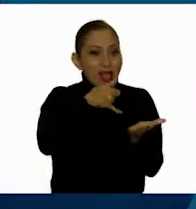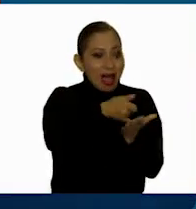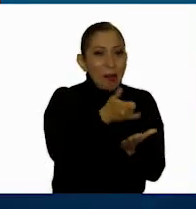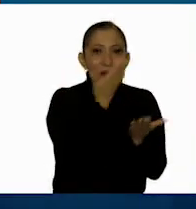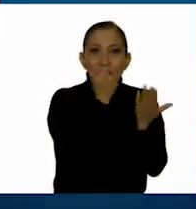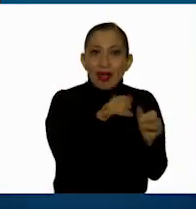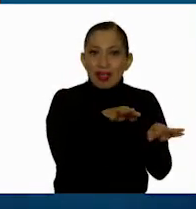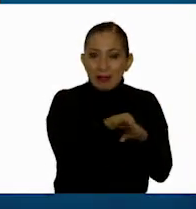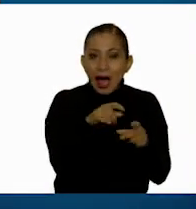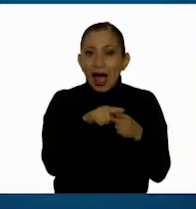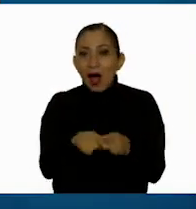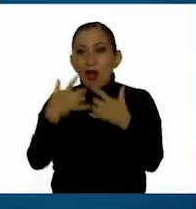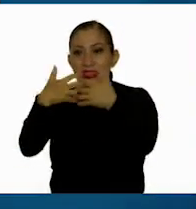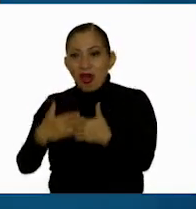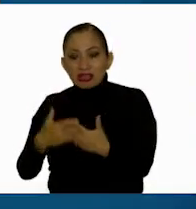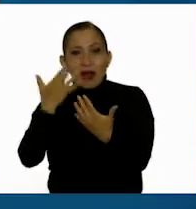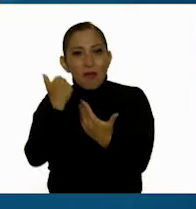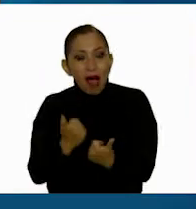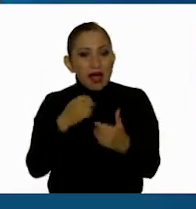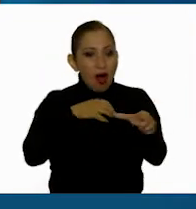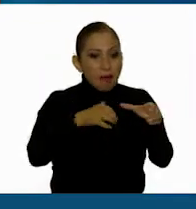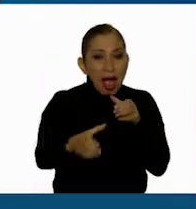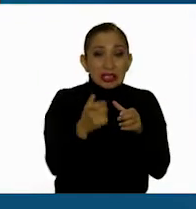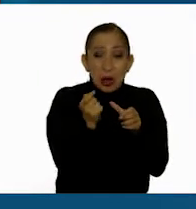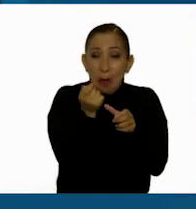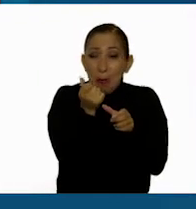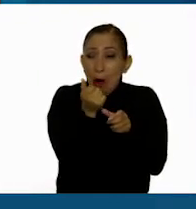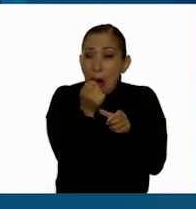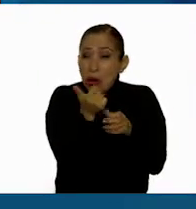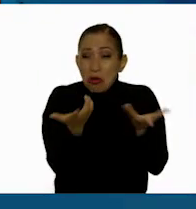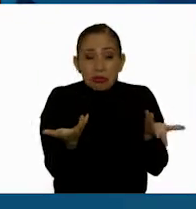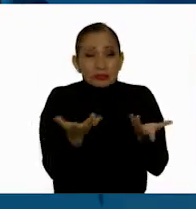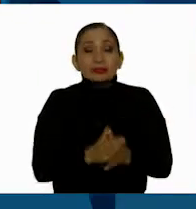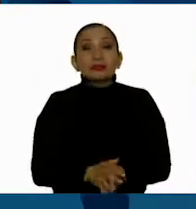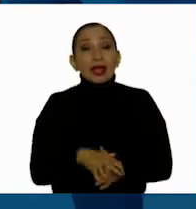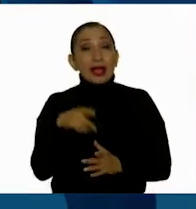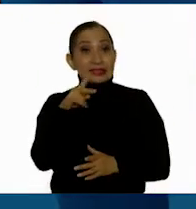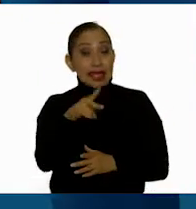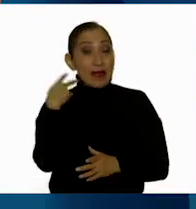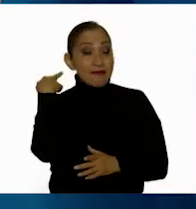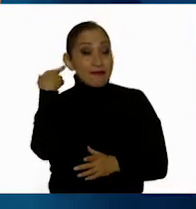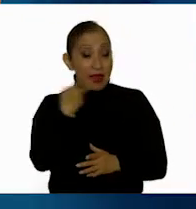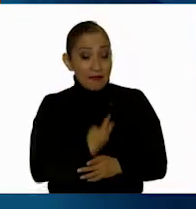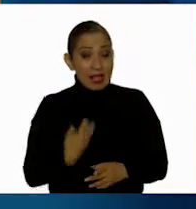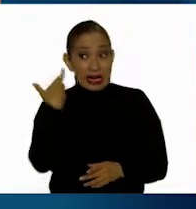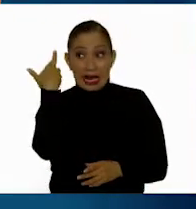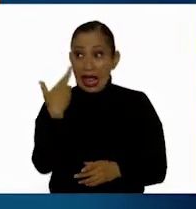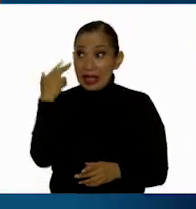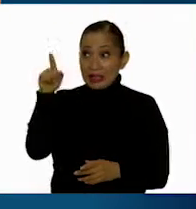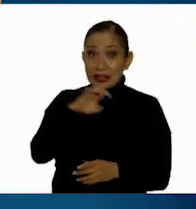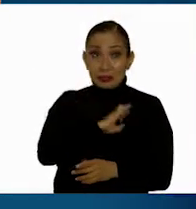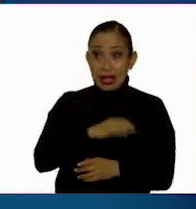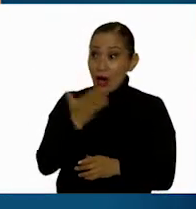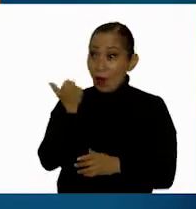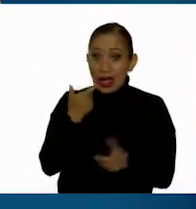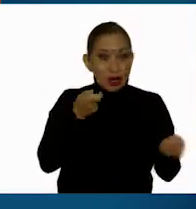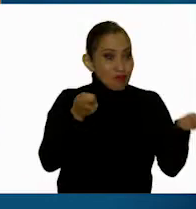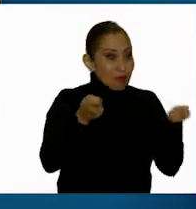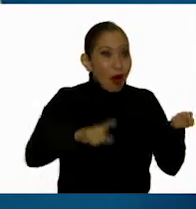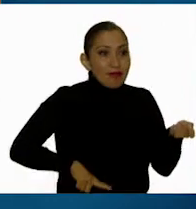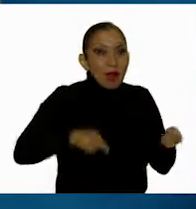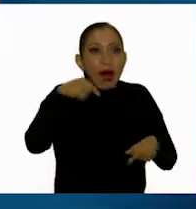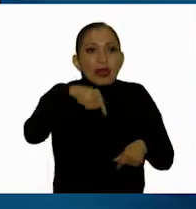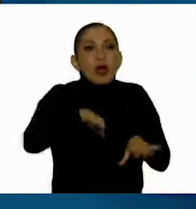la industria, el comercio reducidos al mínimo. Sin virreyes enviados desde España para gobernar en nombre del